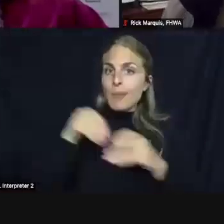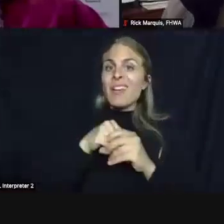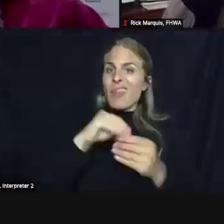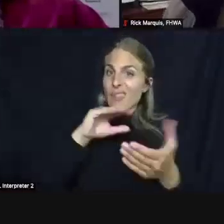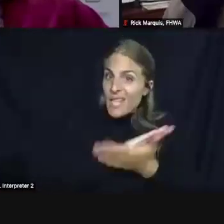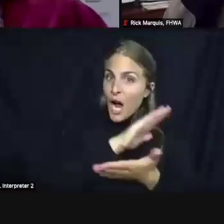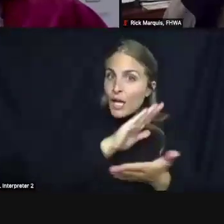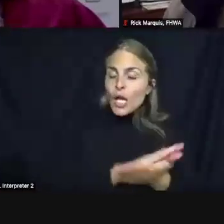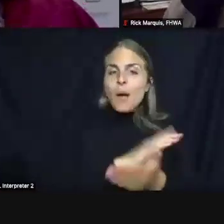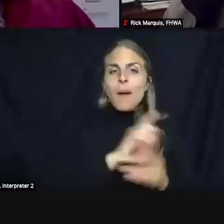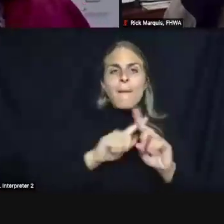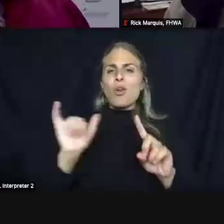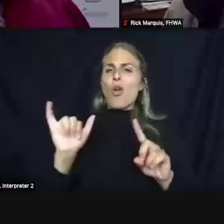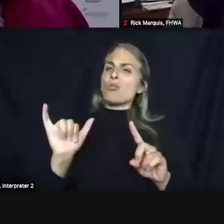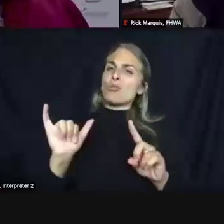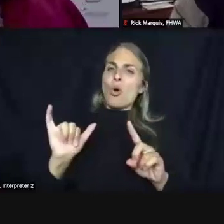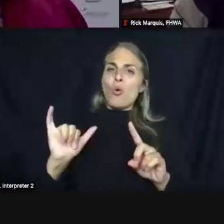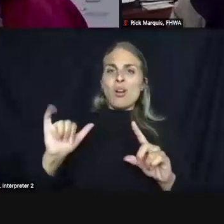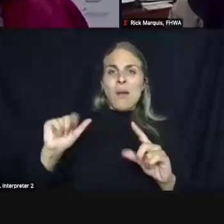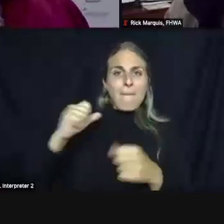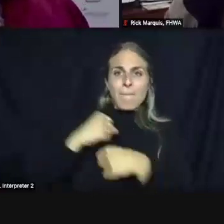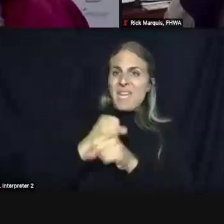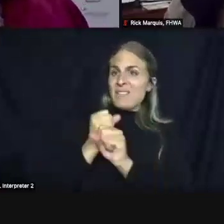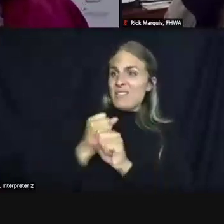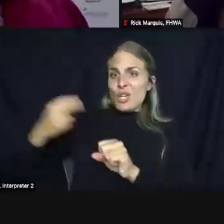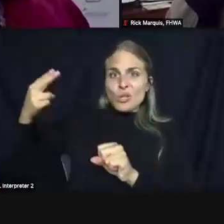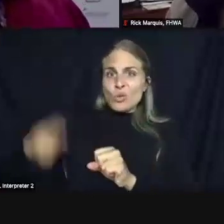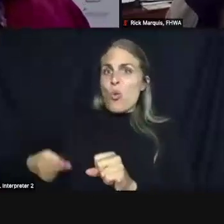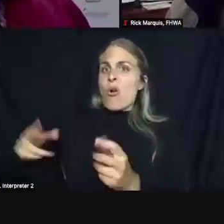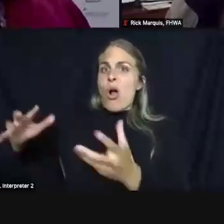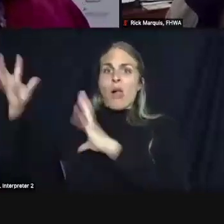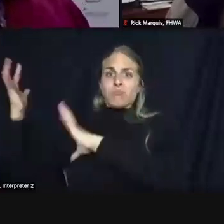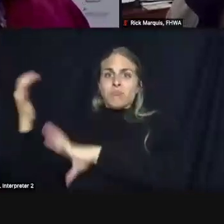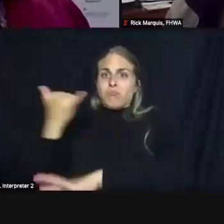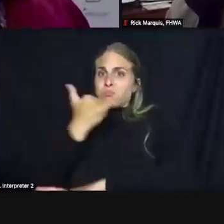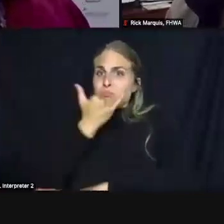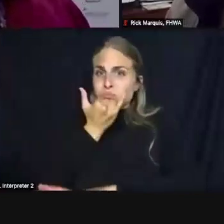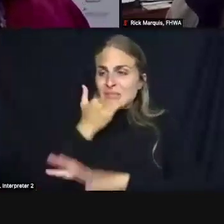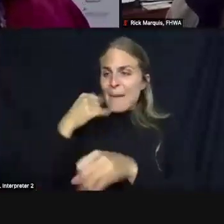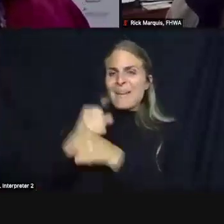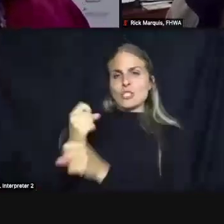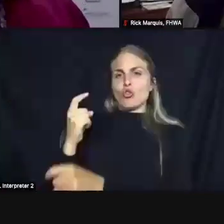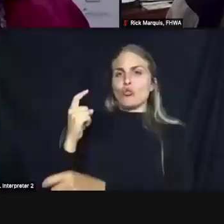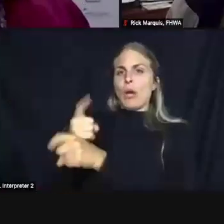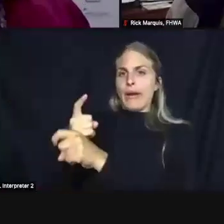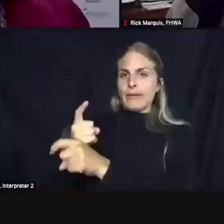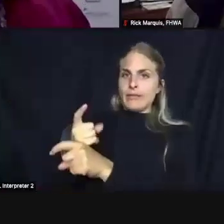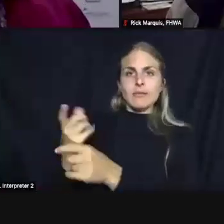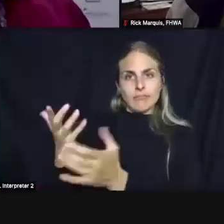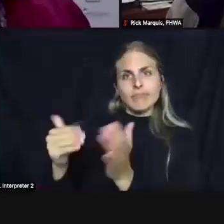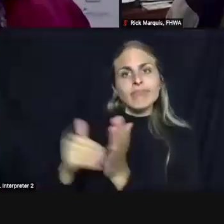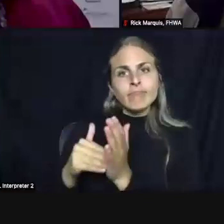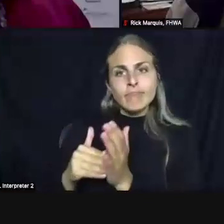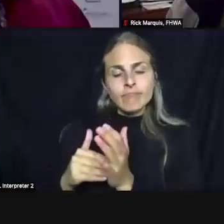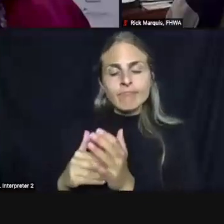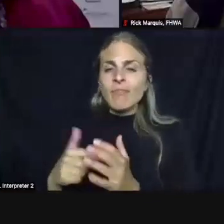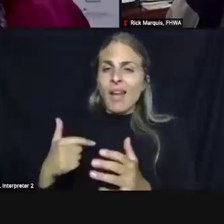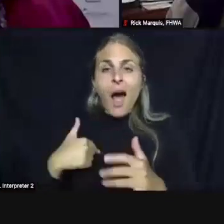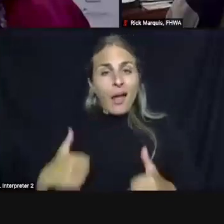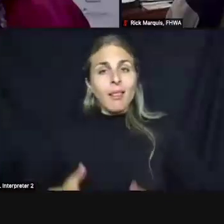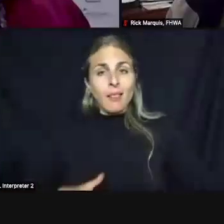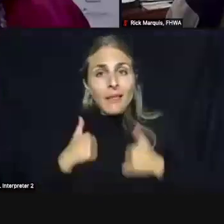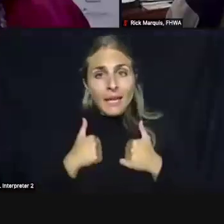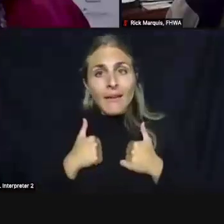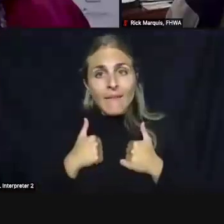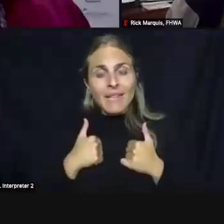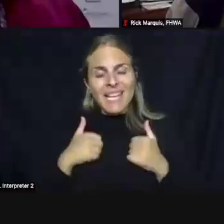necesidades del proyecto descritos en los documentos, pero tiene que ver